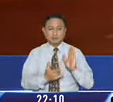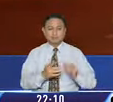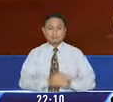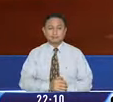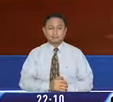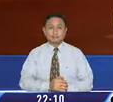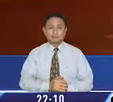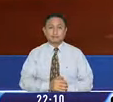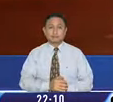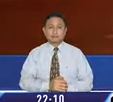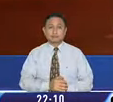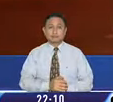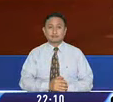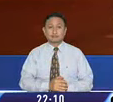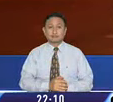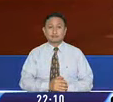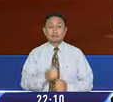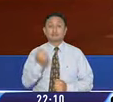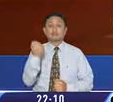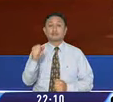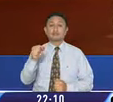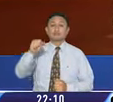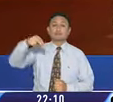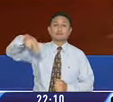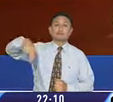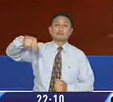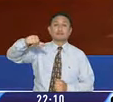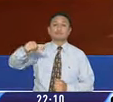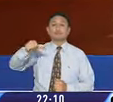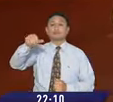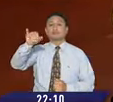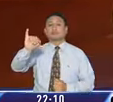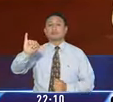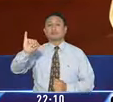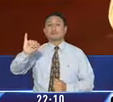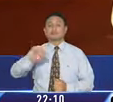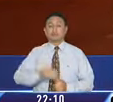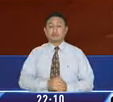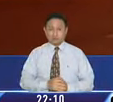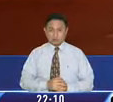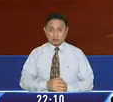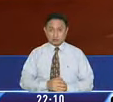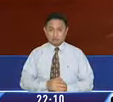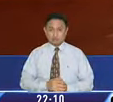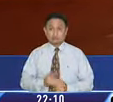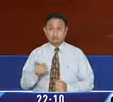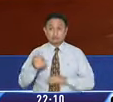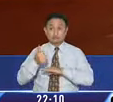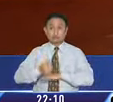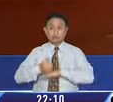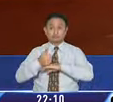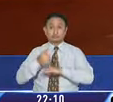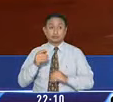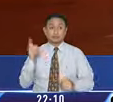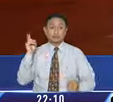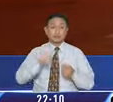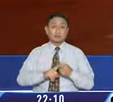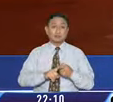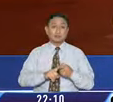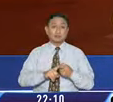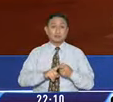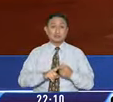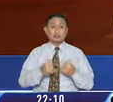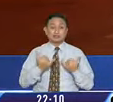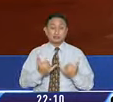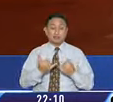el Servicio Nacional de Atención Integral a Personas Adultas Privadas de la Libertad, pues hasta el cierre de lo que